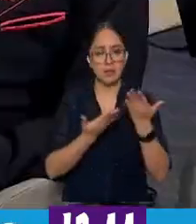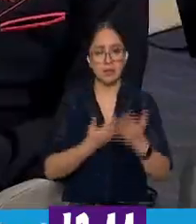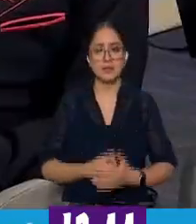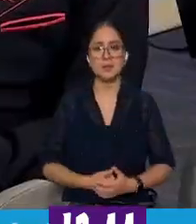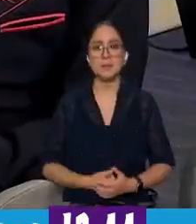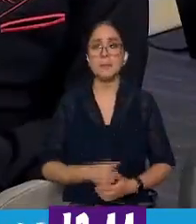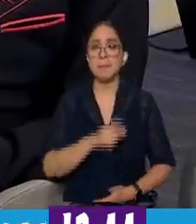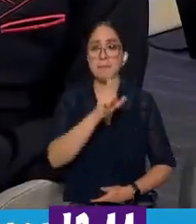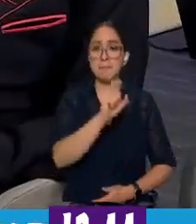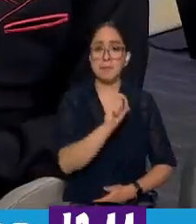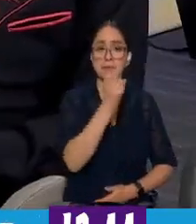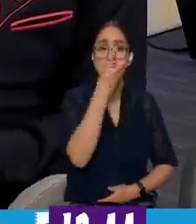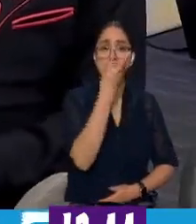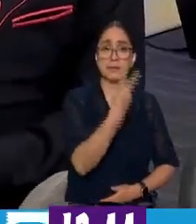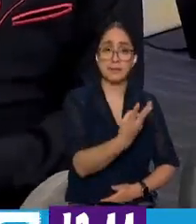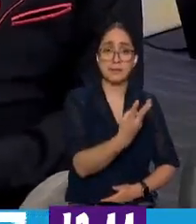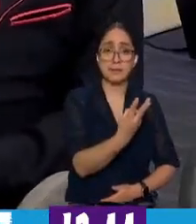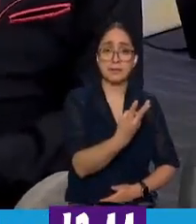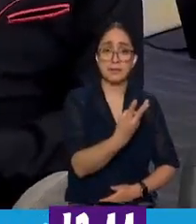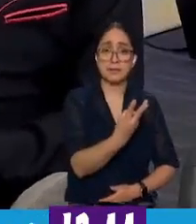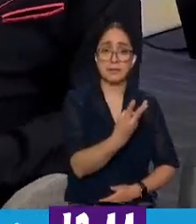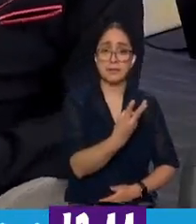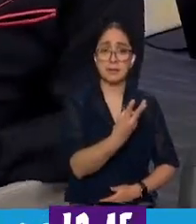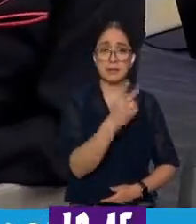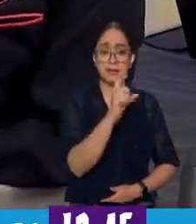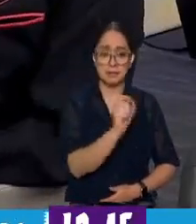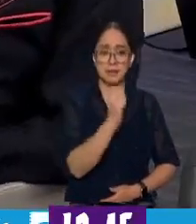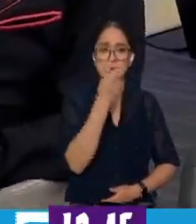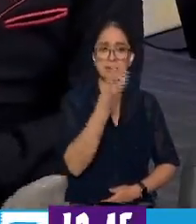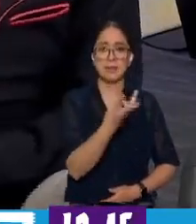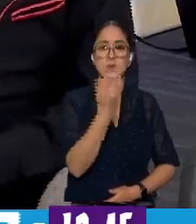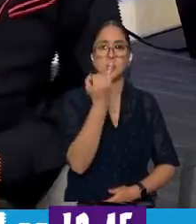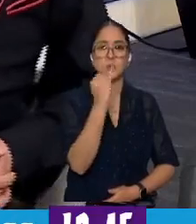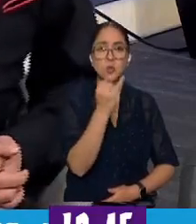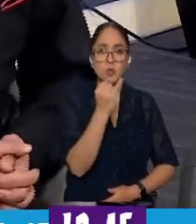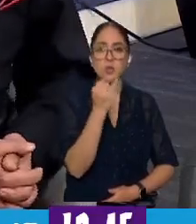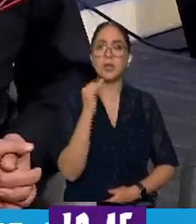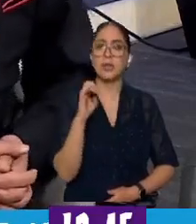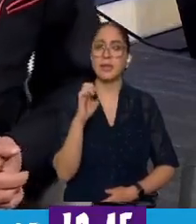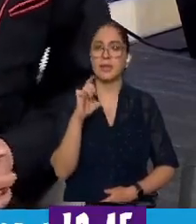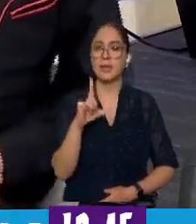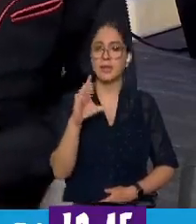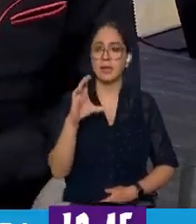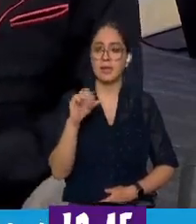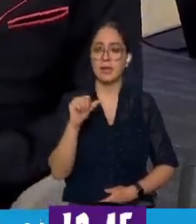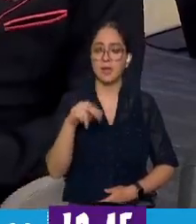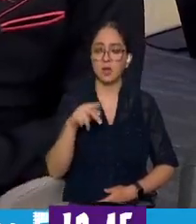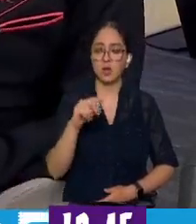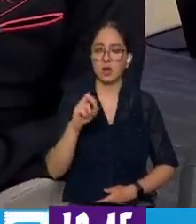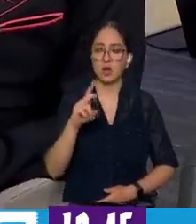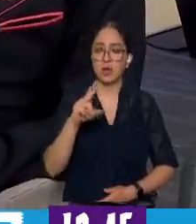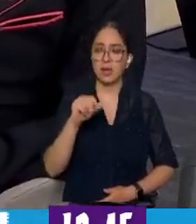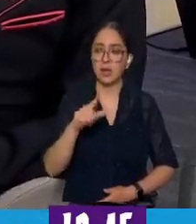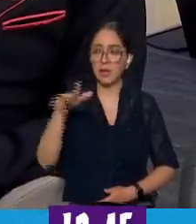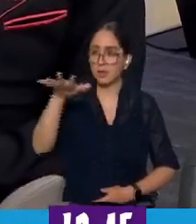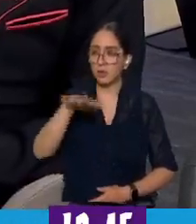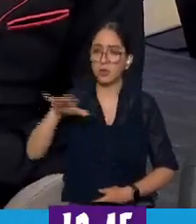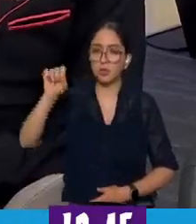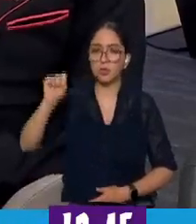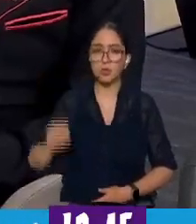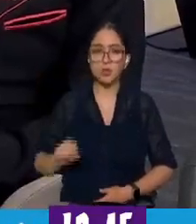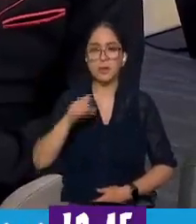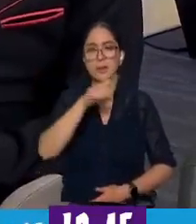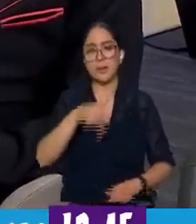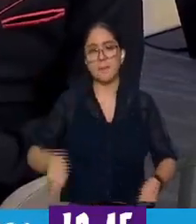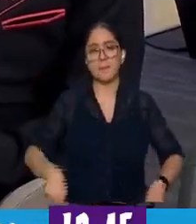fechas 23 de... Estoy por acá. Junio. 23 de junio en el Cantoral, aquí al sur de la Ciudad de México. Boletos en